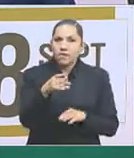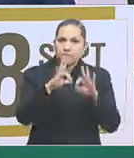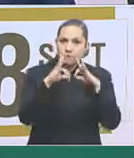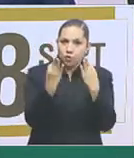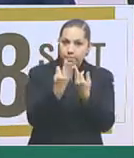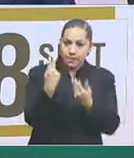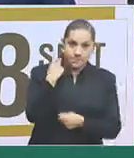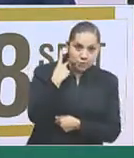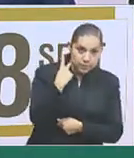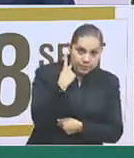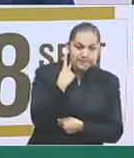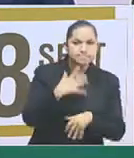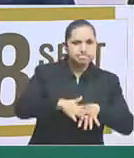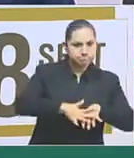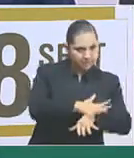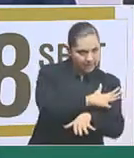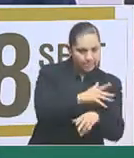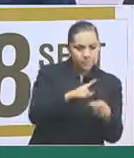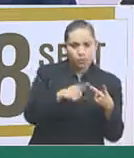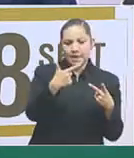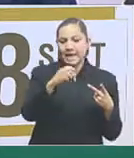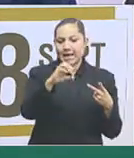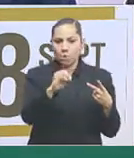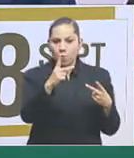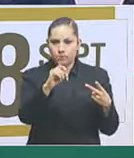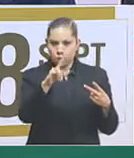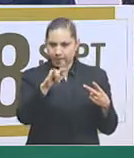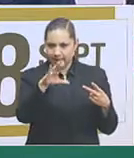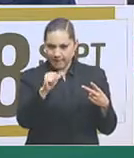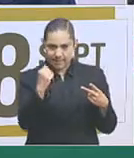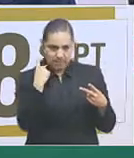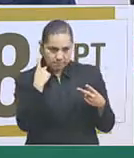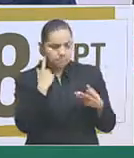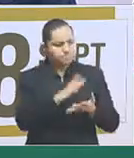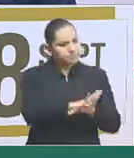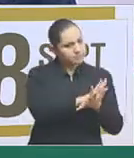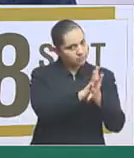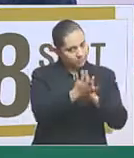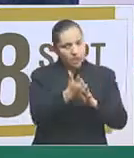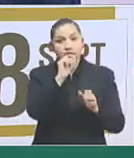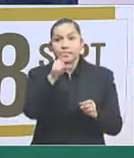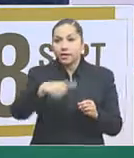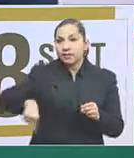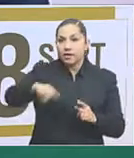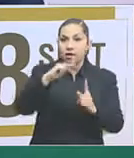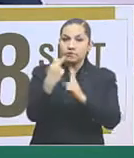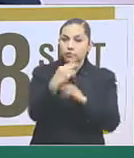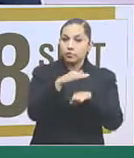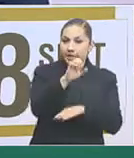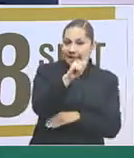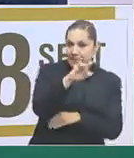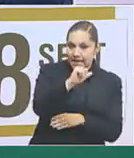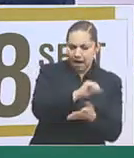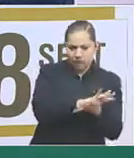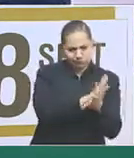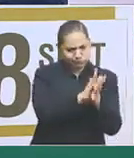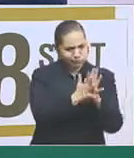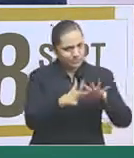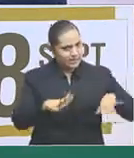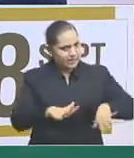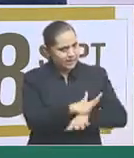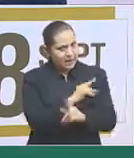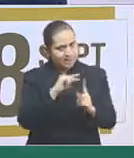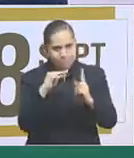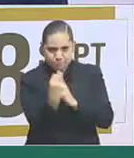la geopolítica incluso la concepción de la ética la comunidad y el lugar de trabajo